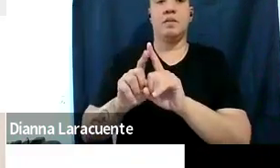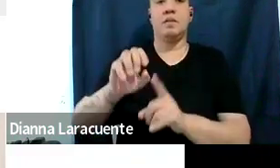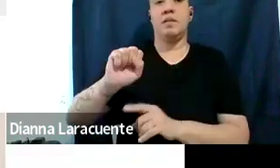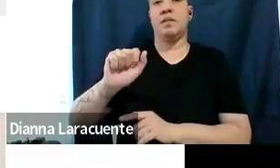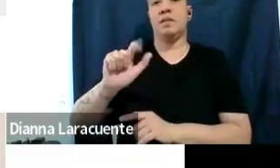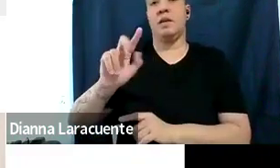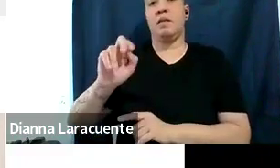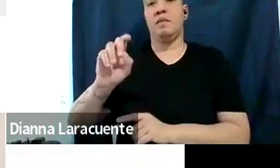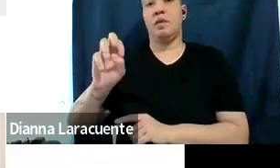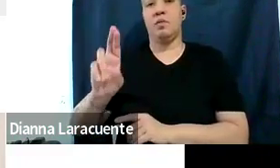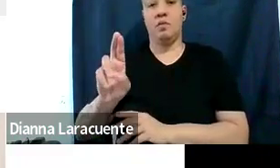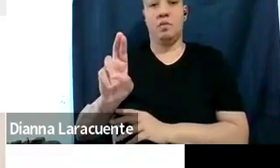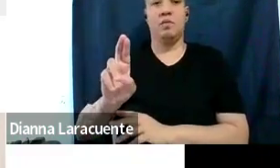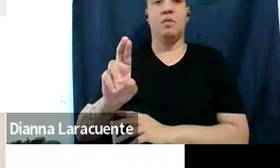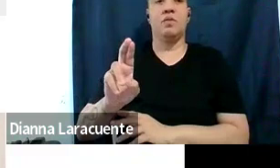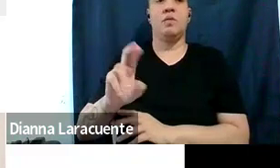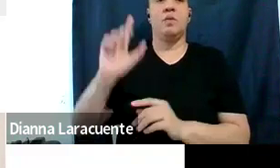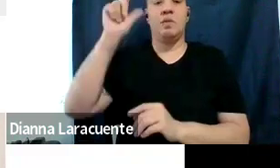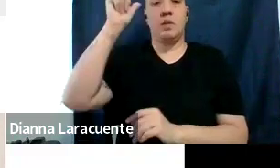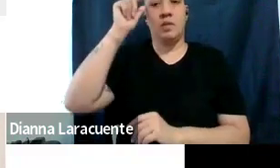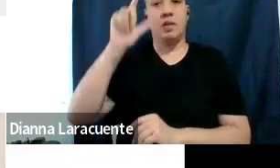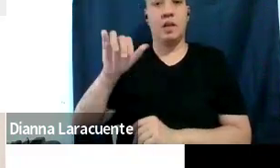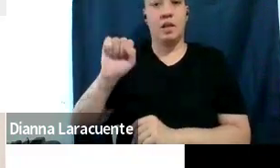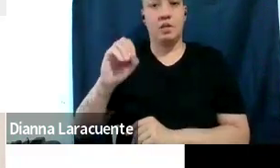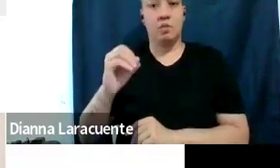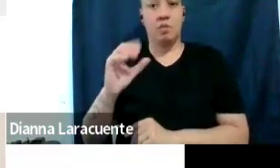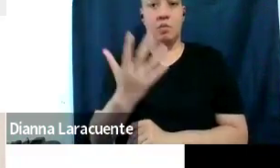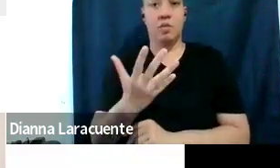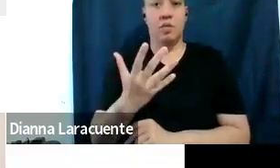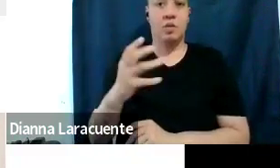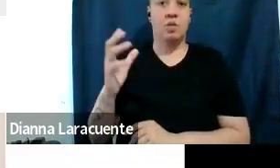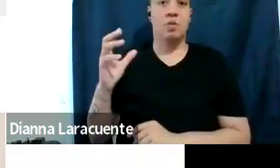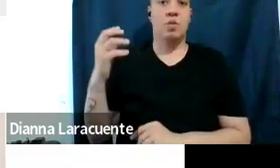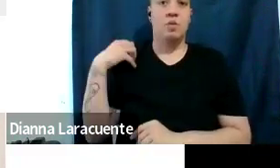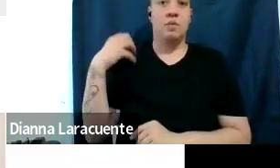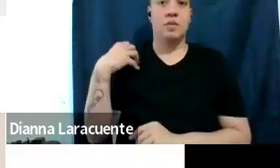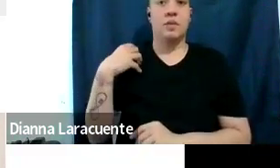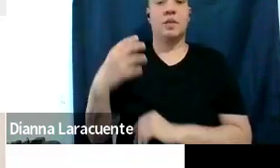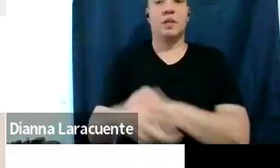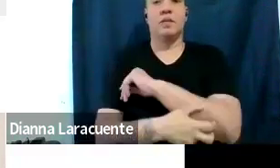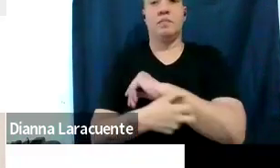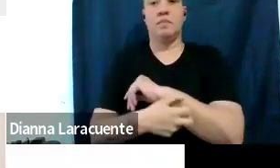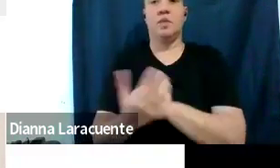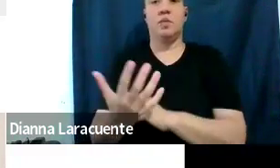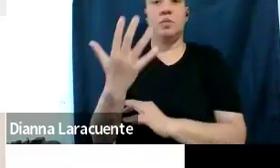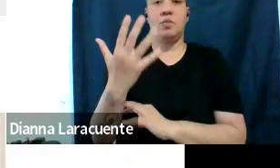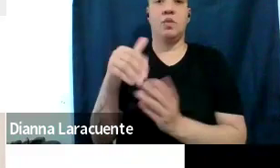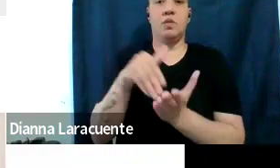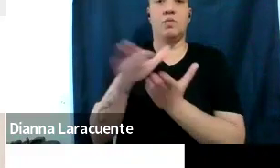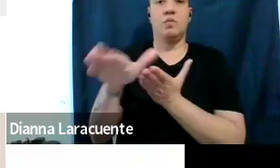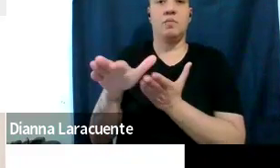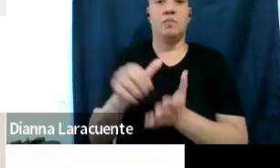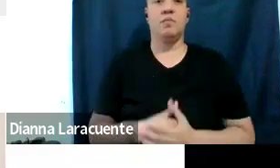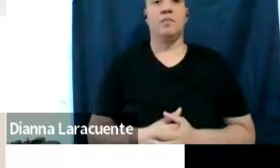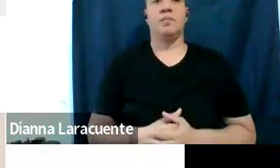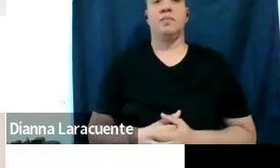Lazo, diciendo los 5 oficiales que estaban robando el erario y los 5 son despedidos